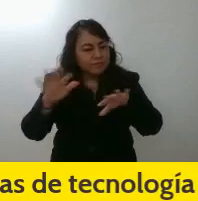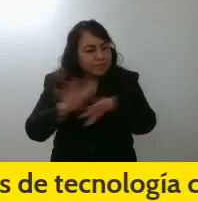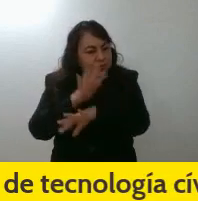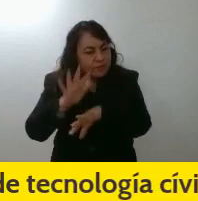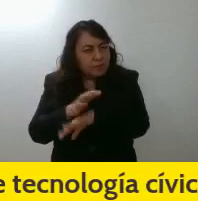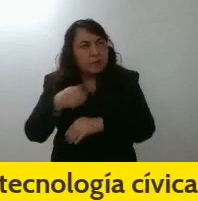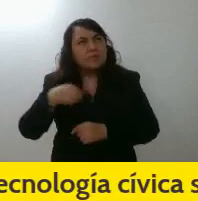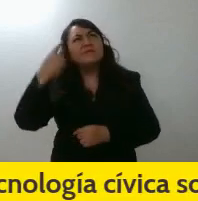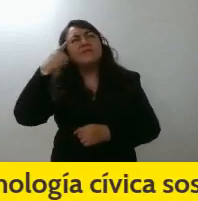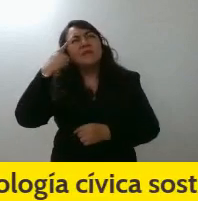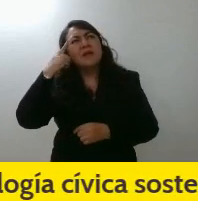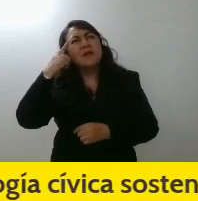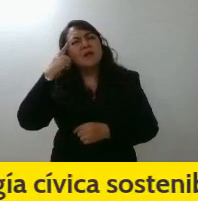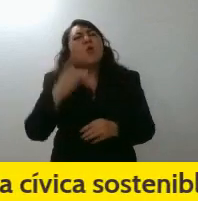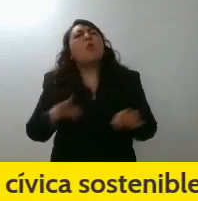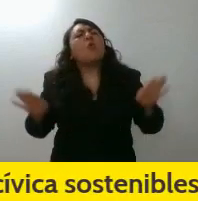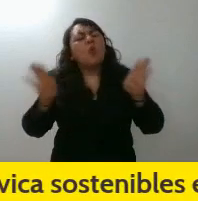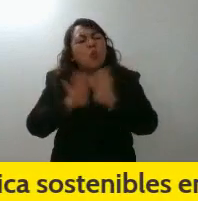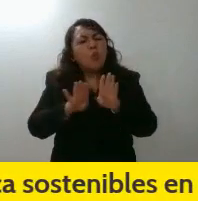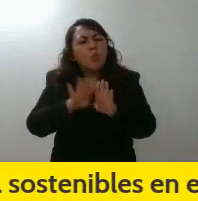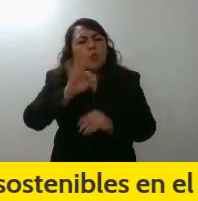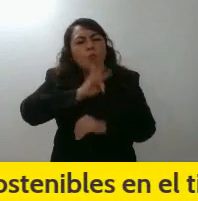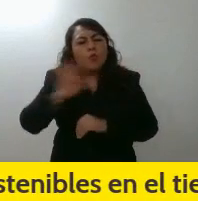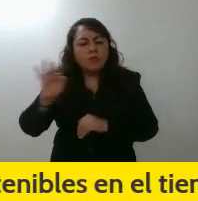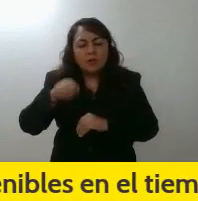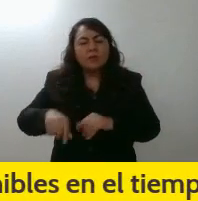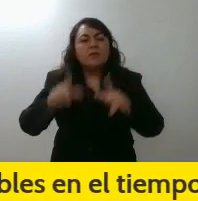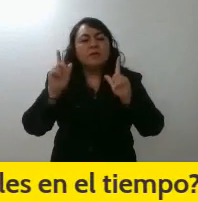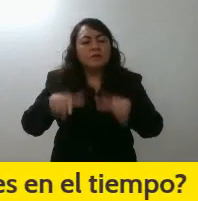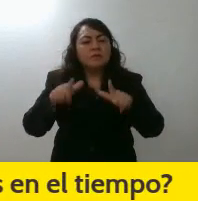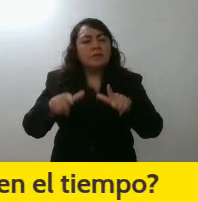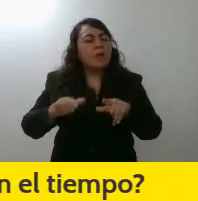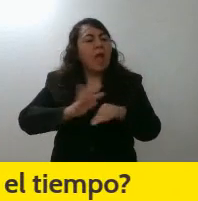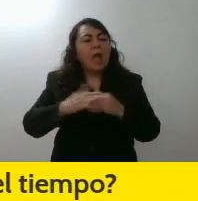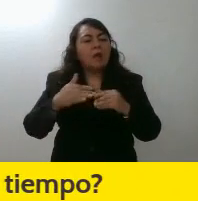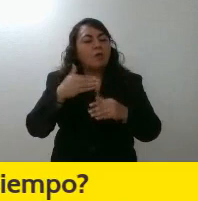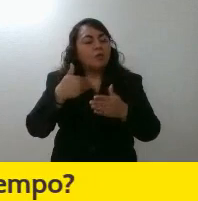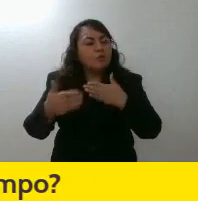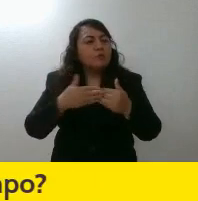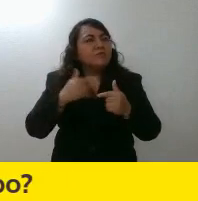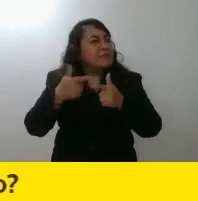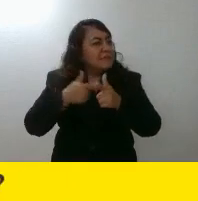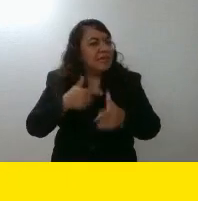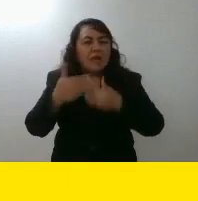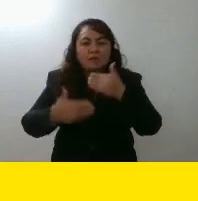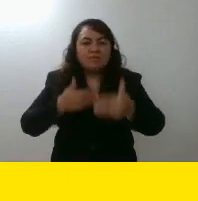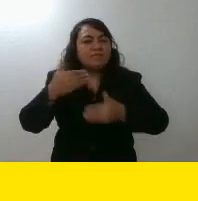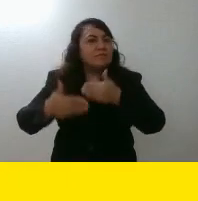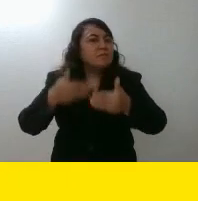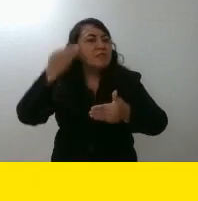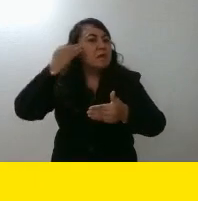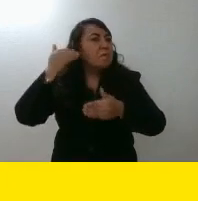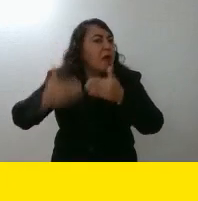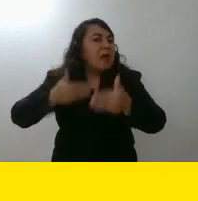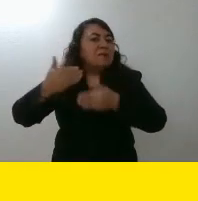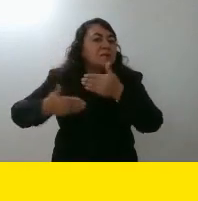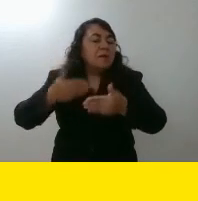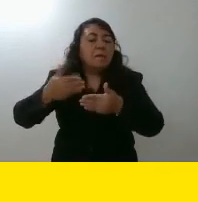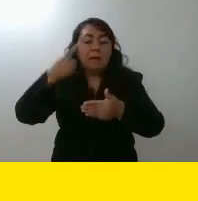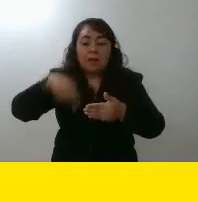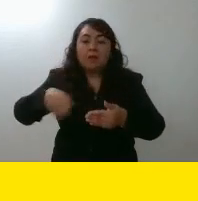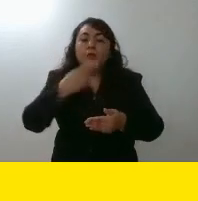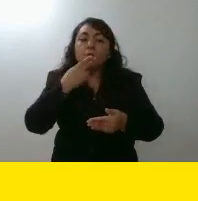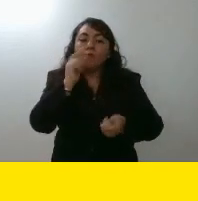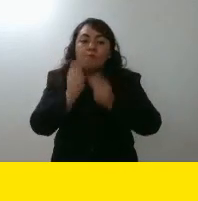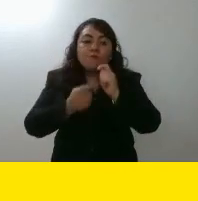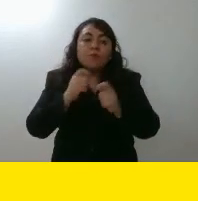podíamos sostener la plataforma a lo largo del tiempo de manera actualizada para que el manejo de la base de datos